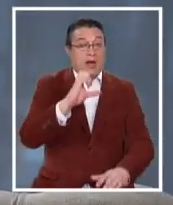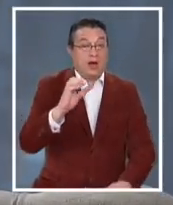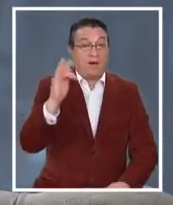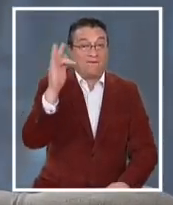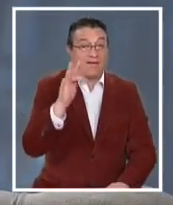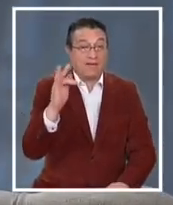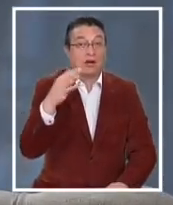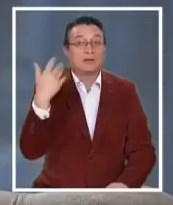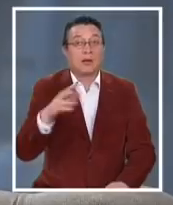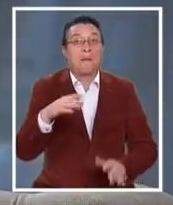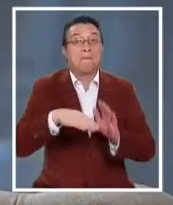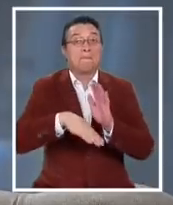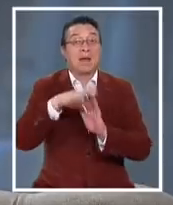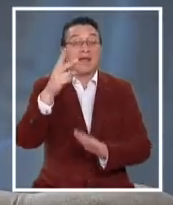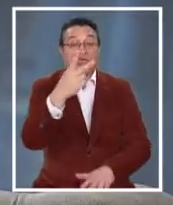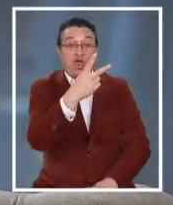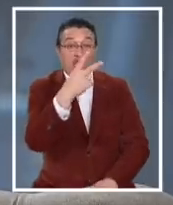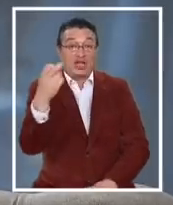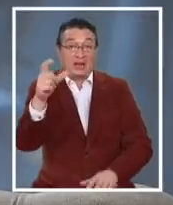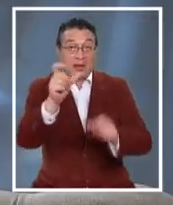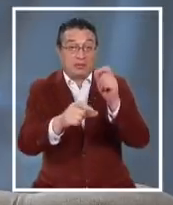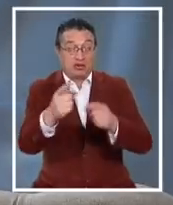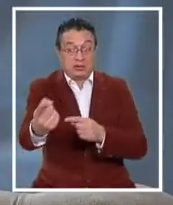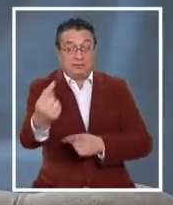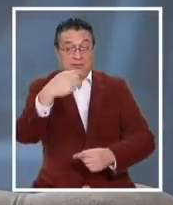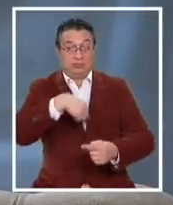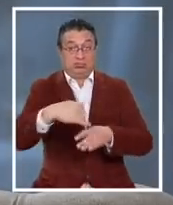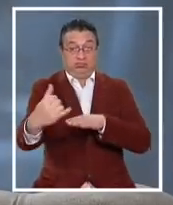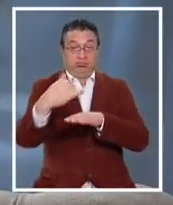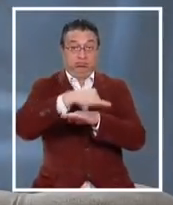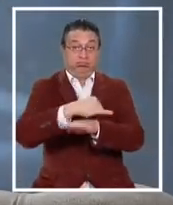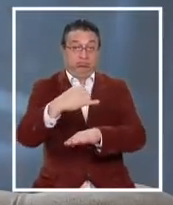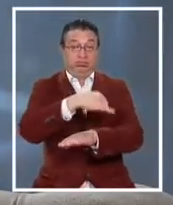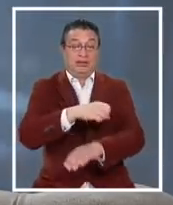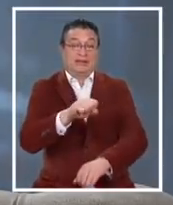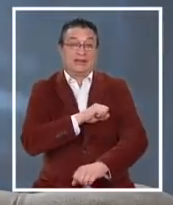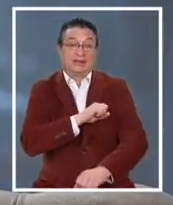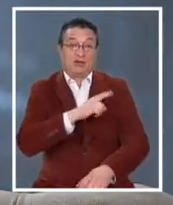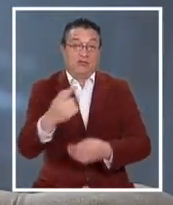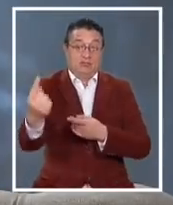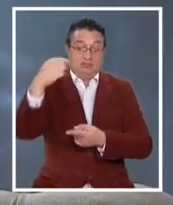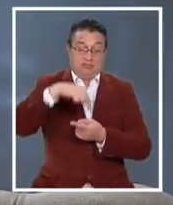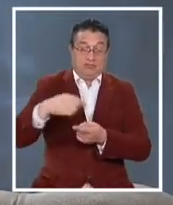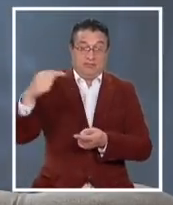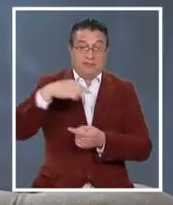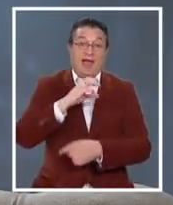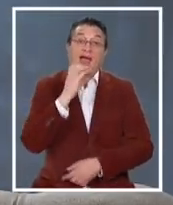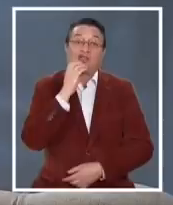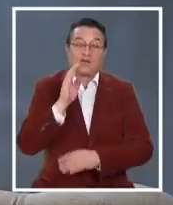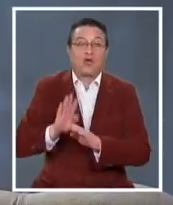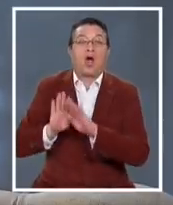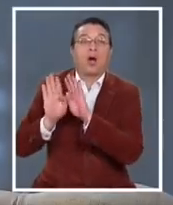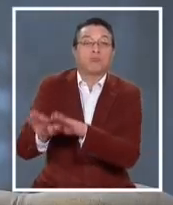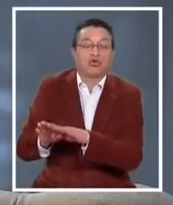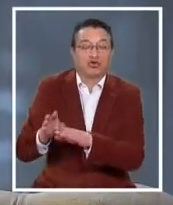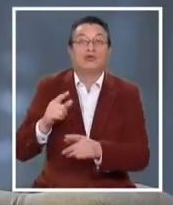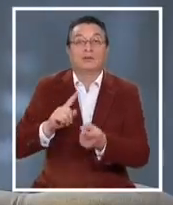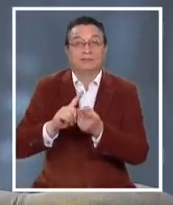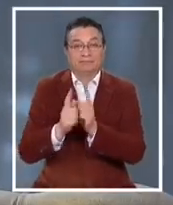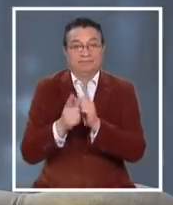febrero, trajimos más de 200 pacientes a Santiago en vuelos, digamos, para tratar de apoyar la gestión de Antofagasta, se